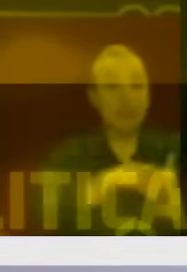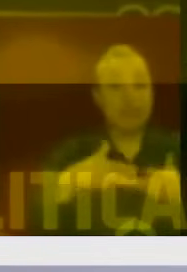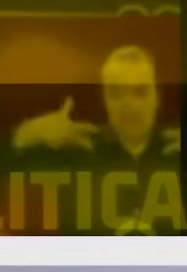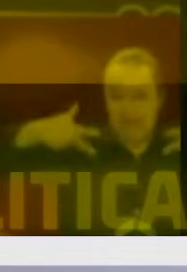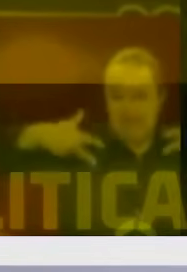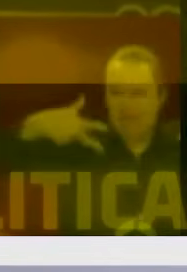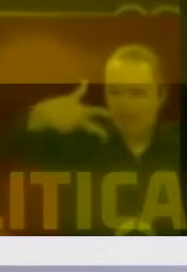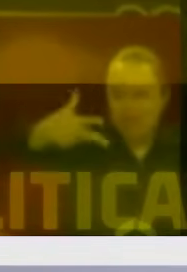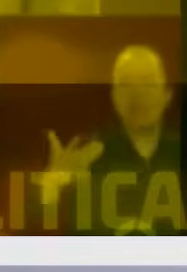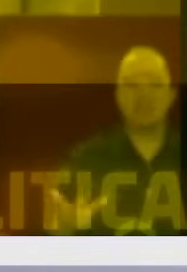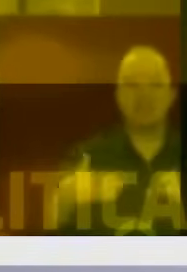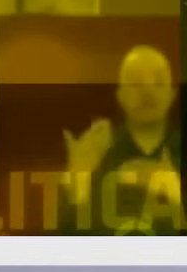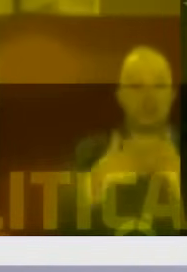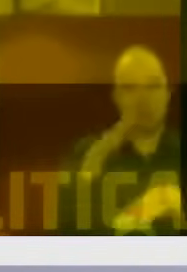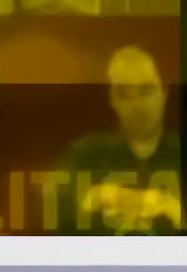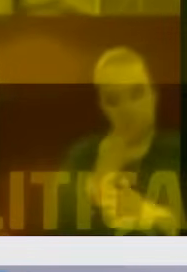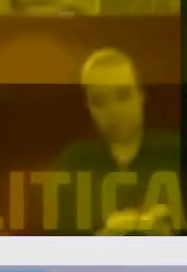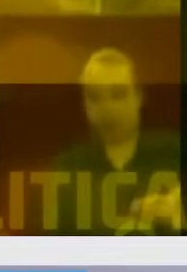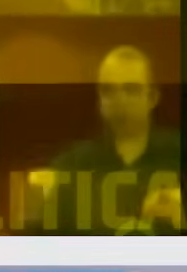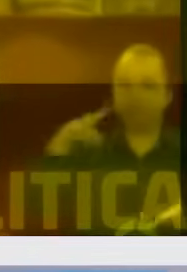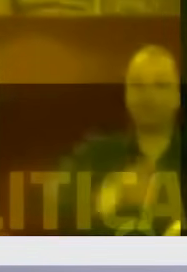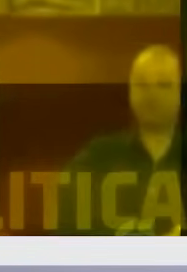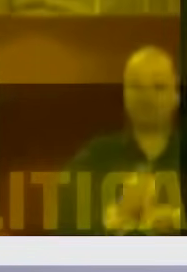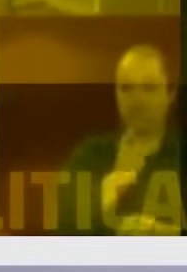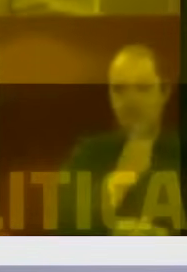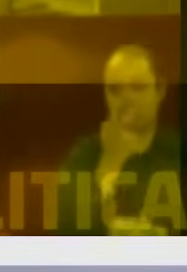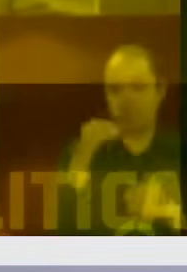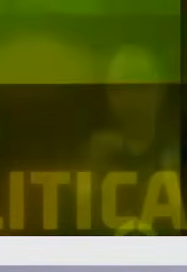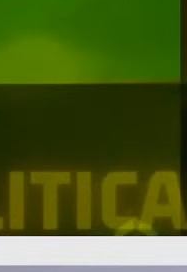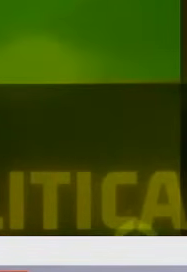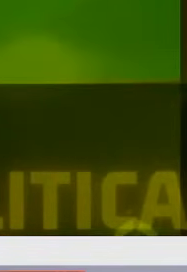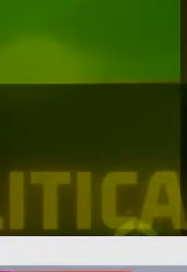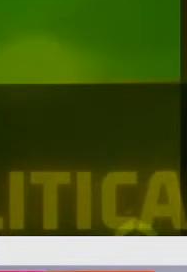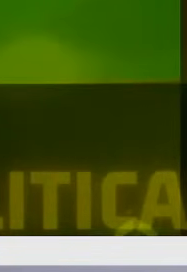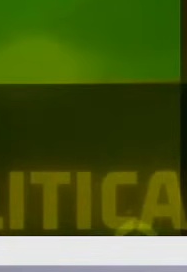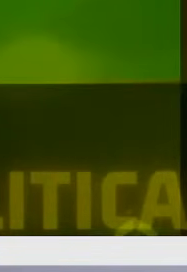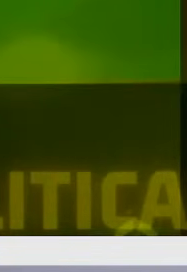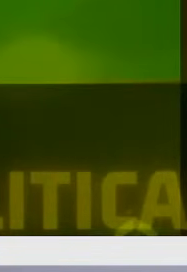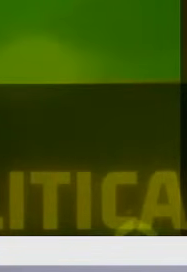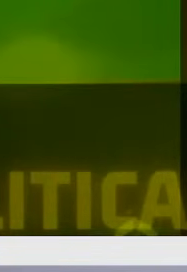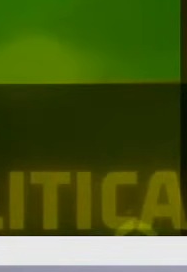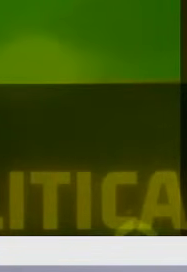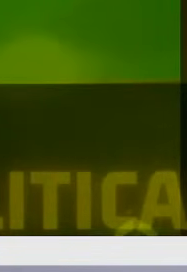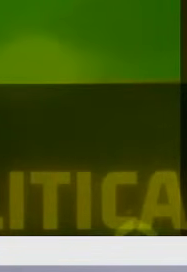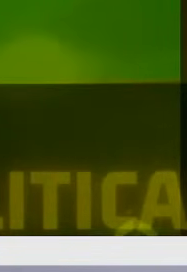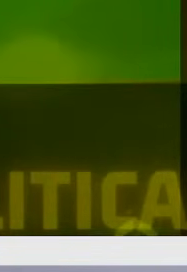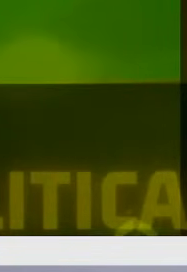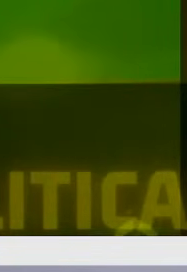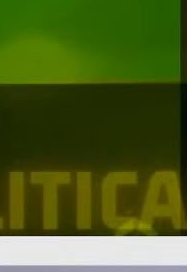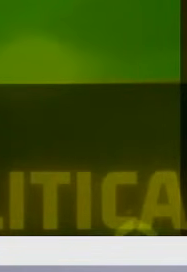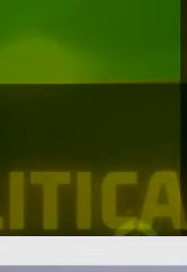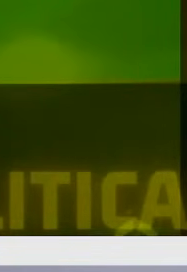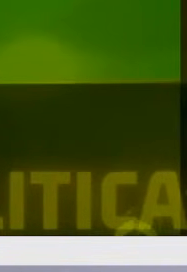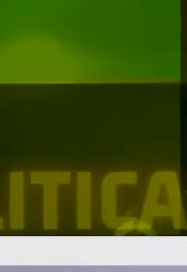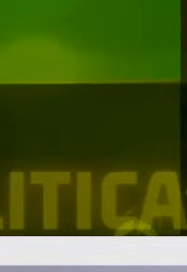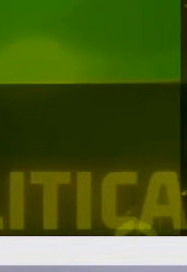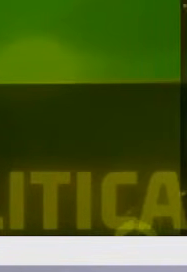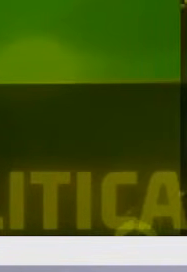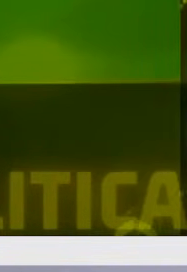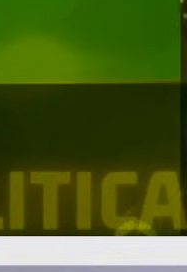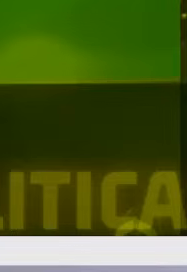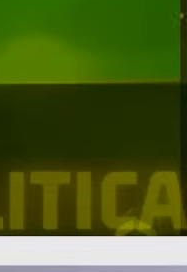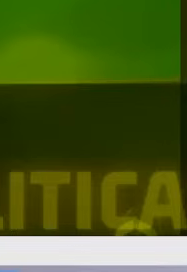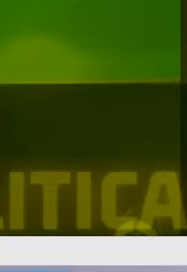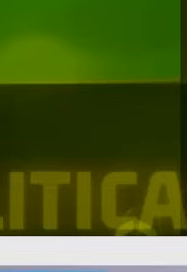Ahora sí. Así que sí. Uh-huh. Hubo una guerra de cárteles ahora inmobiliarios, ¿no? Ustedes sostienen que Santiago Taboada está involucrado en este tema del